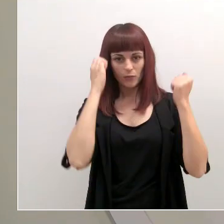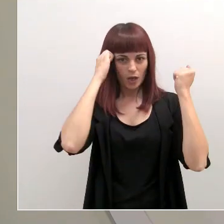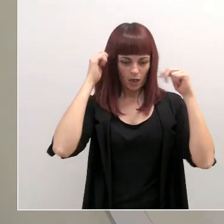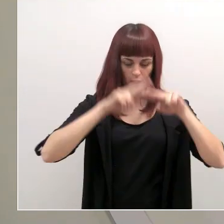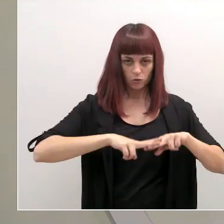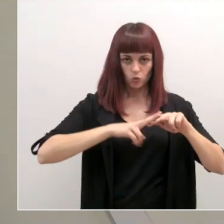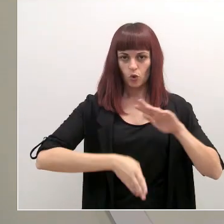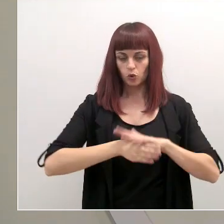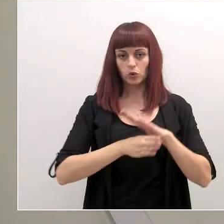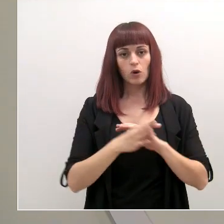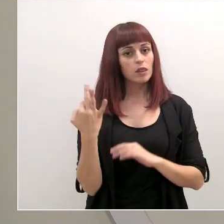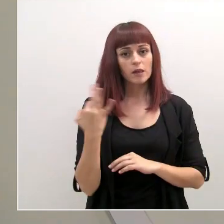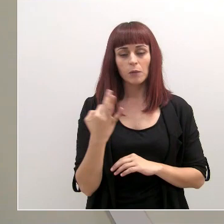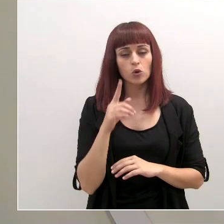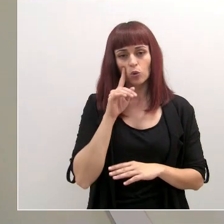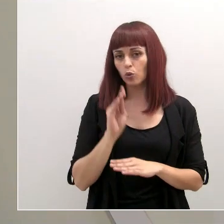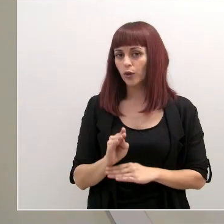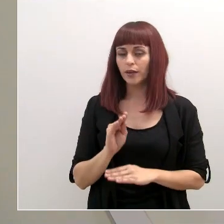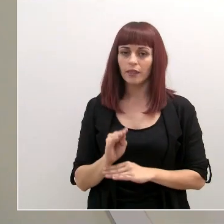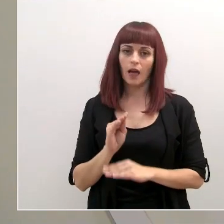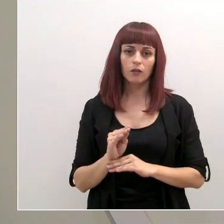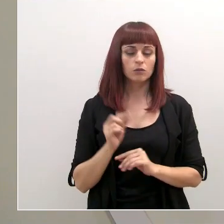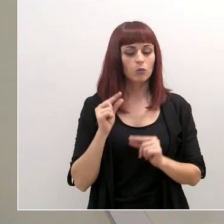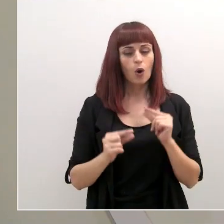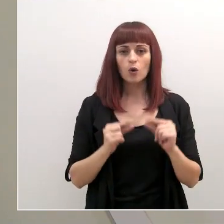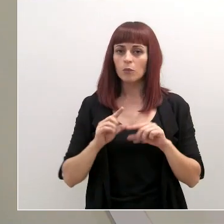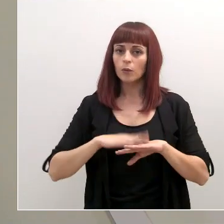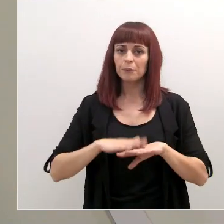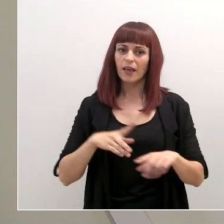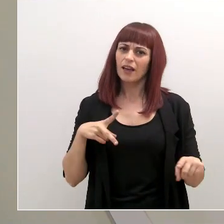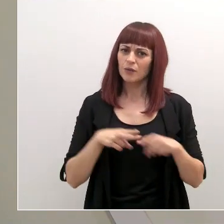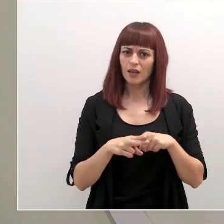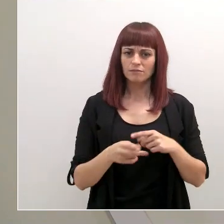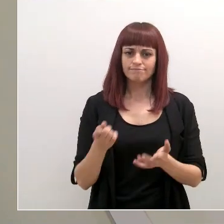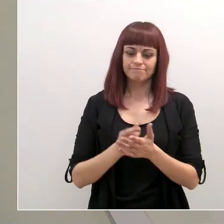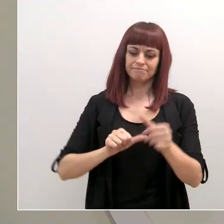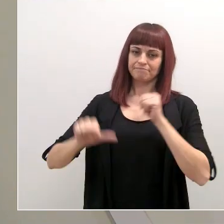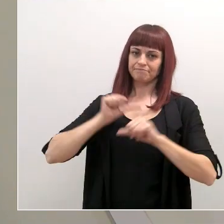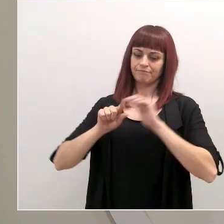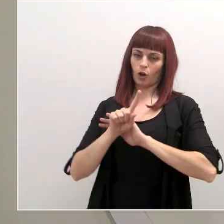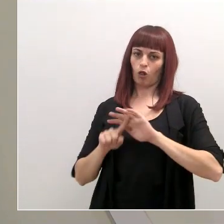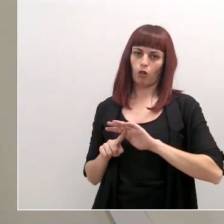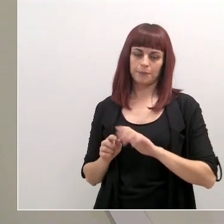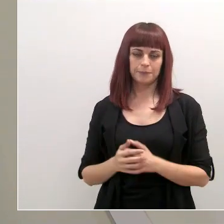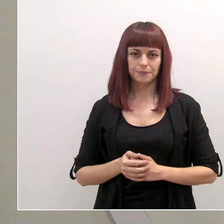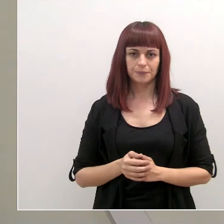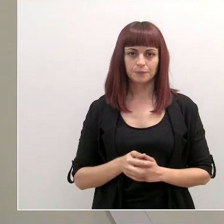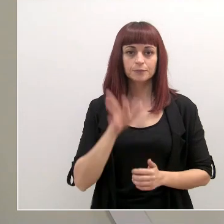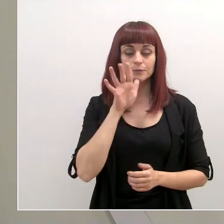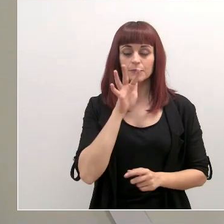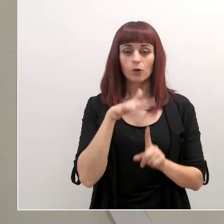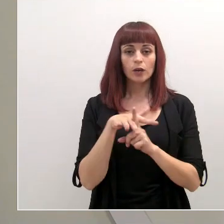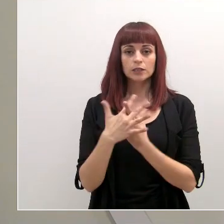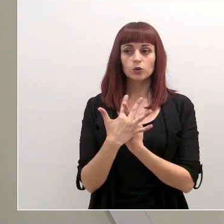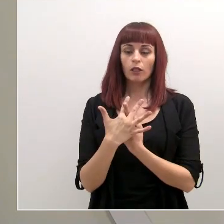nos indica que hay que seguir siendo prudentes para evitar que tengamos que dar pasos atrás. Estamos en un escenario